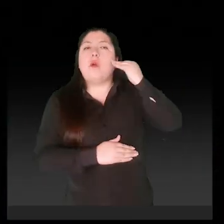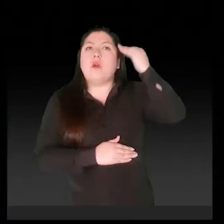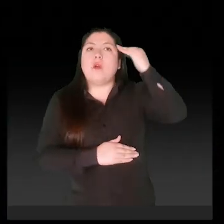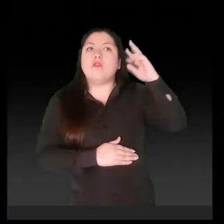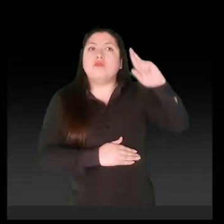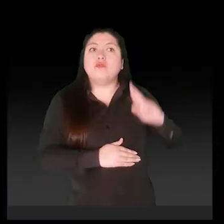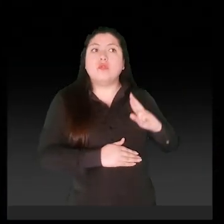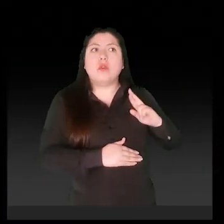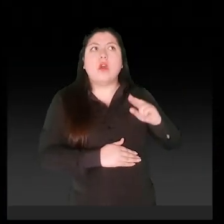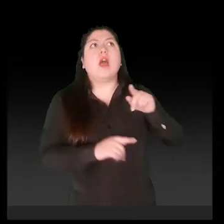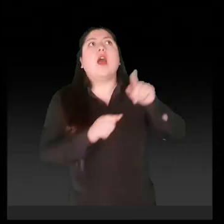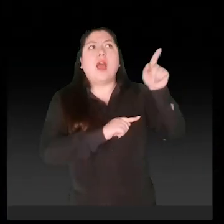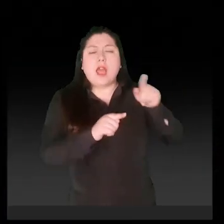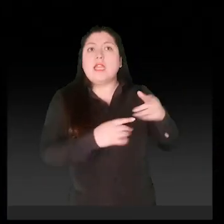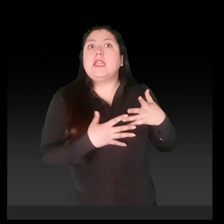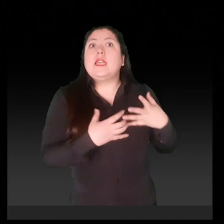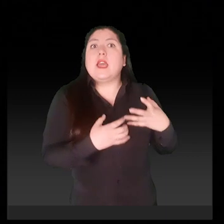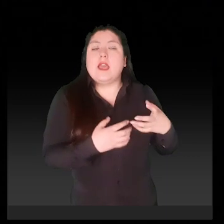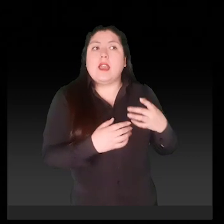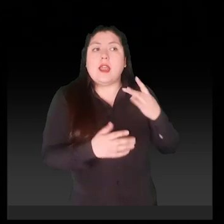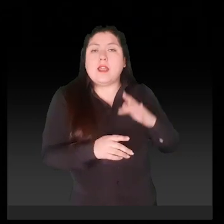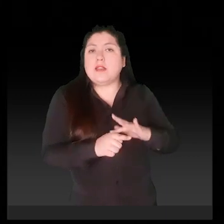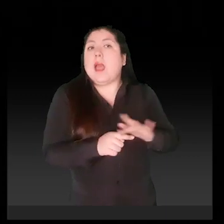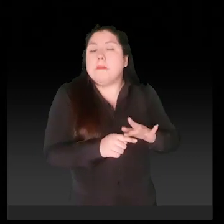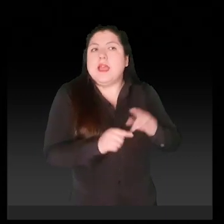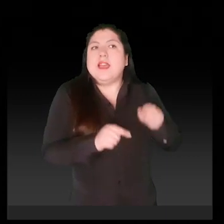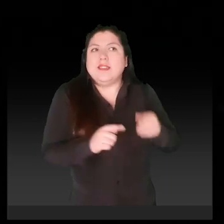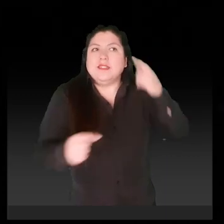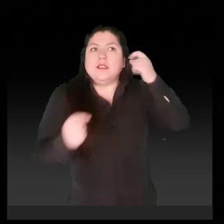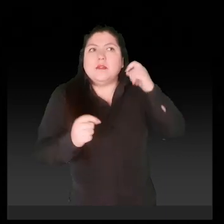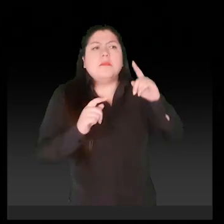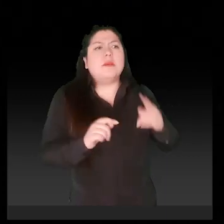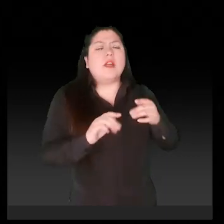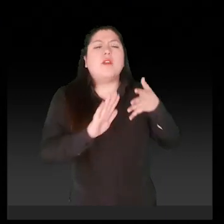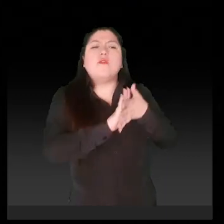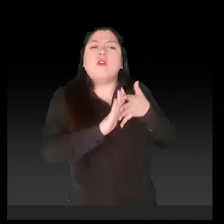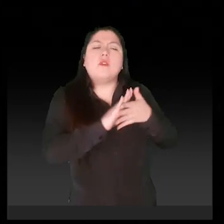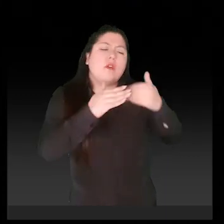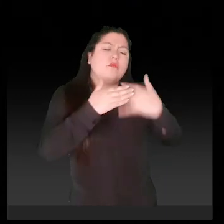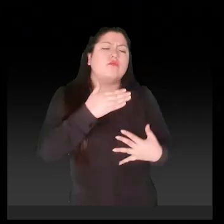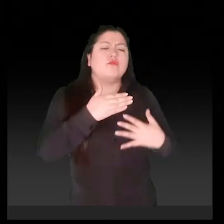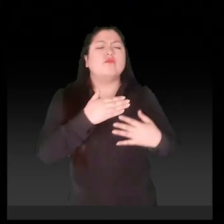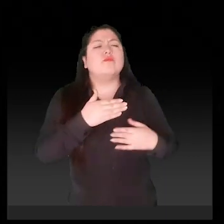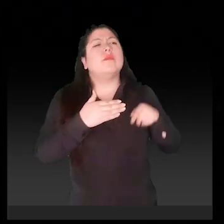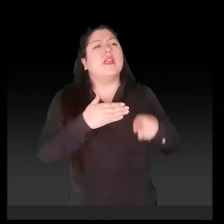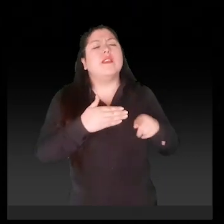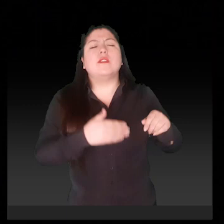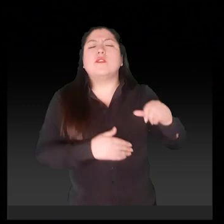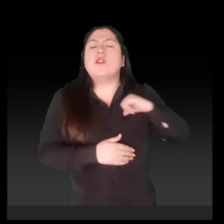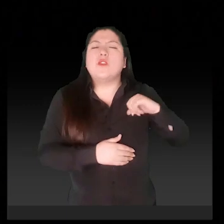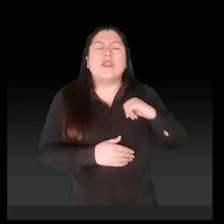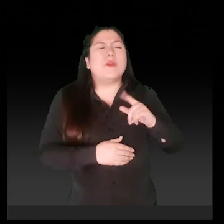identidad digital, pero no han podido por una sencilla razón. Sus bases de datos no tienen el biométrico facial. Colombia,